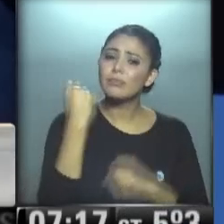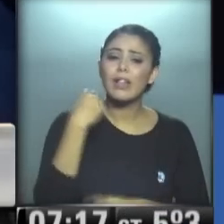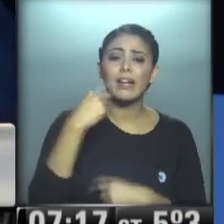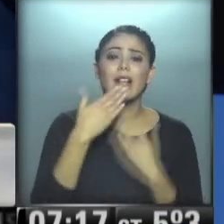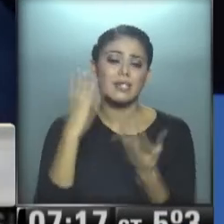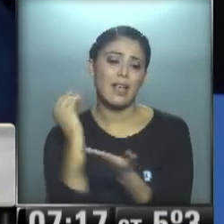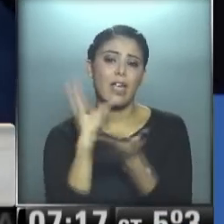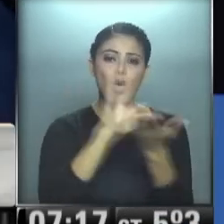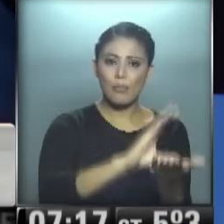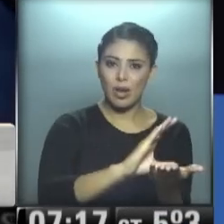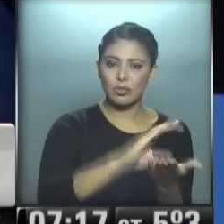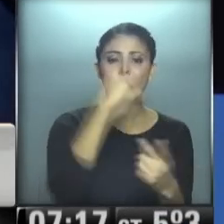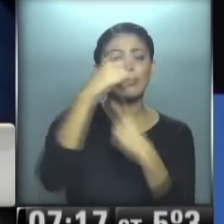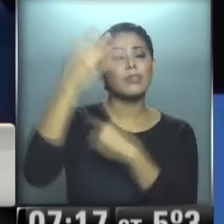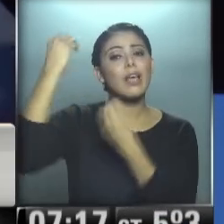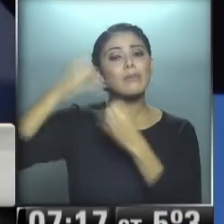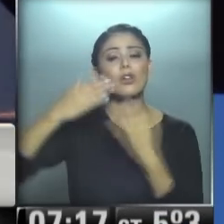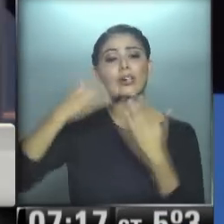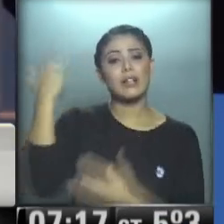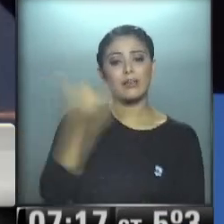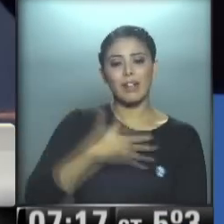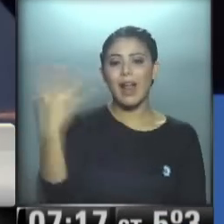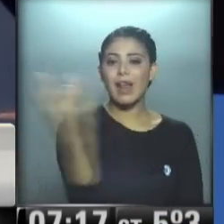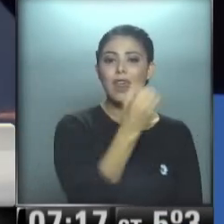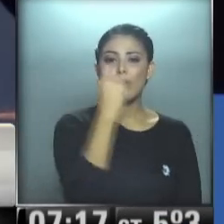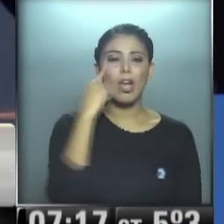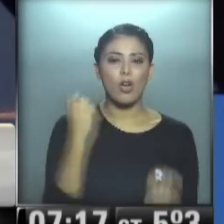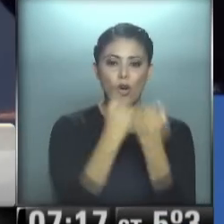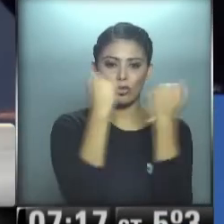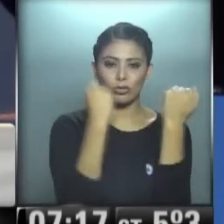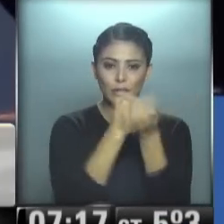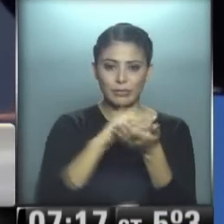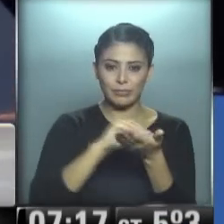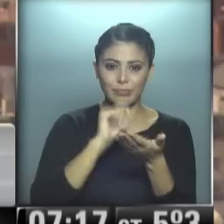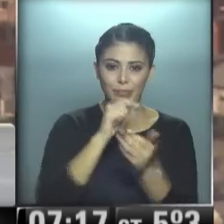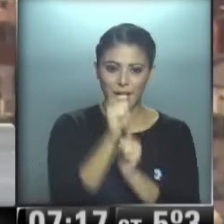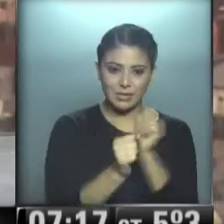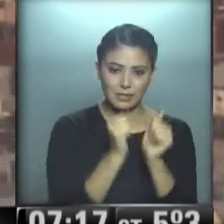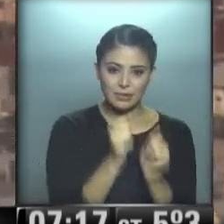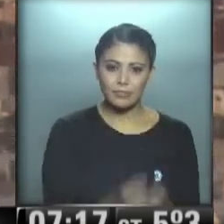inversiones que fueron realizadas desde que el Estado recuperó el control de la empresa.